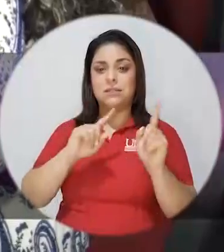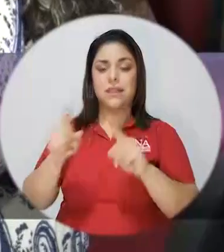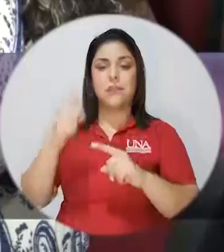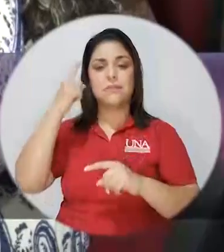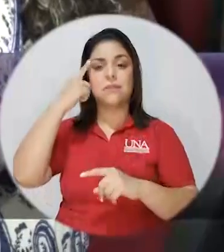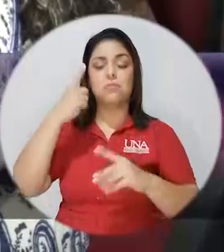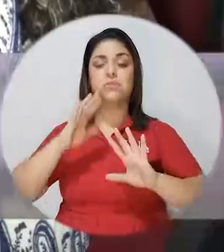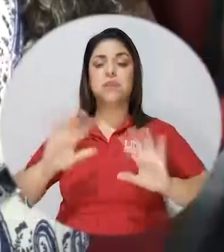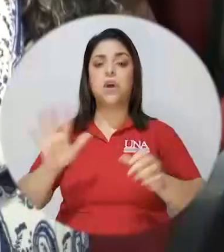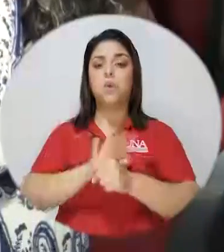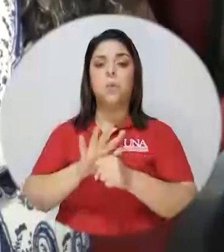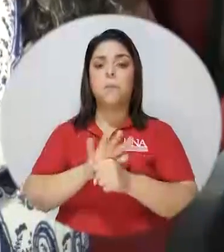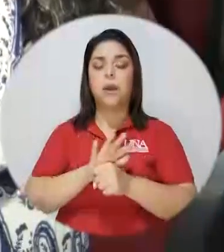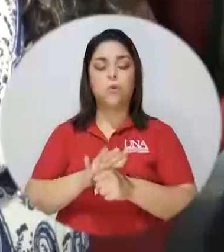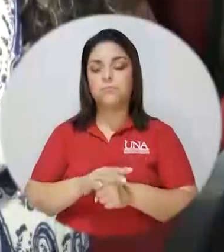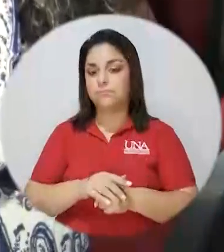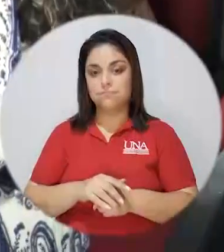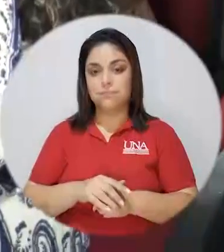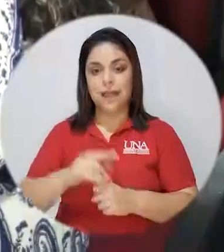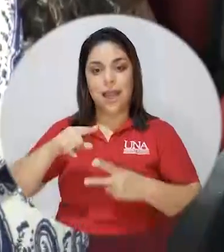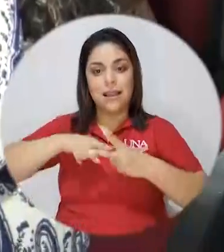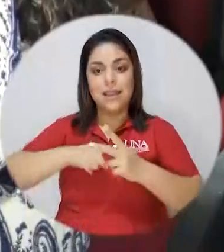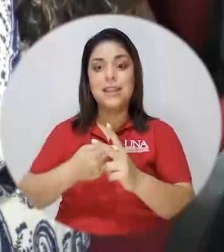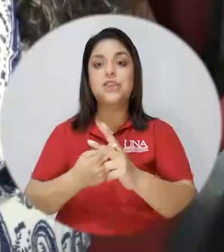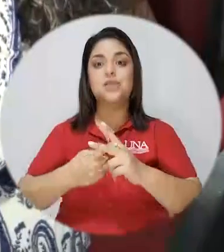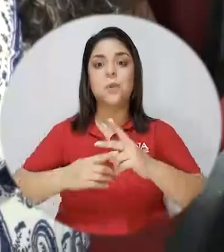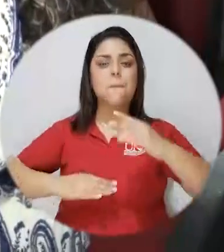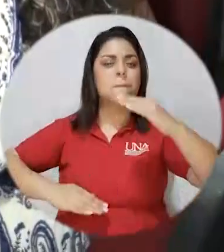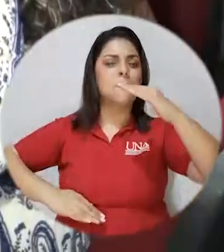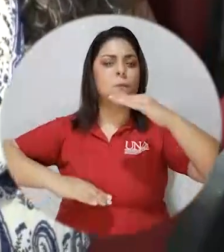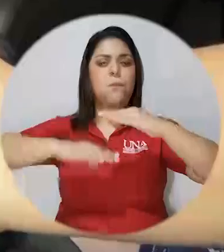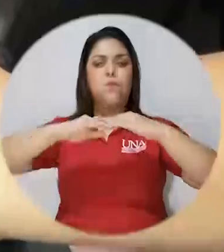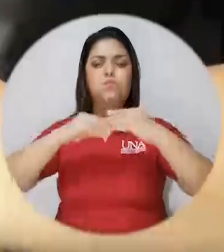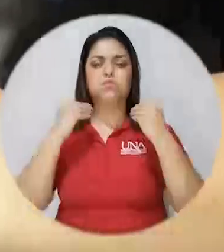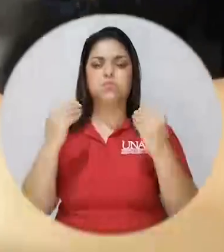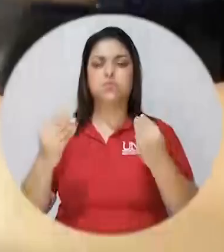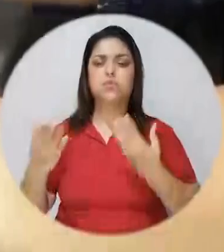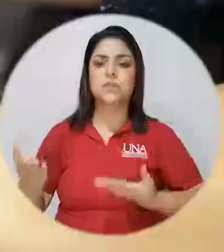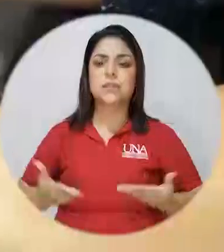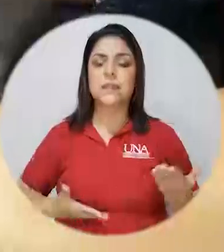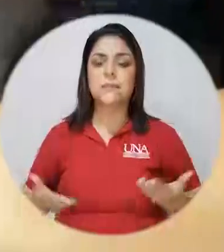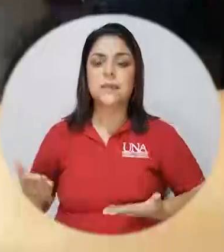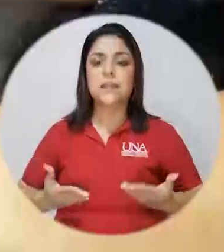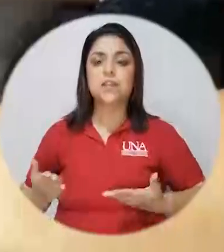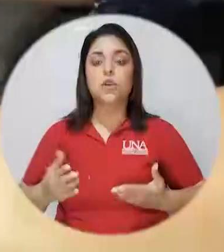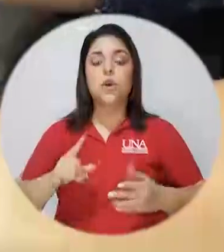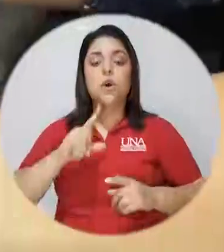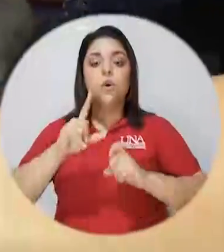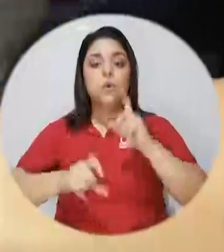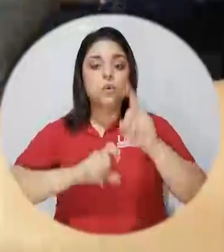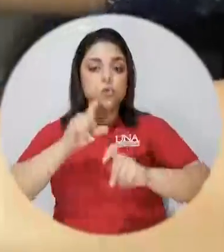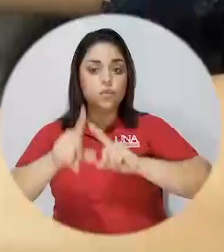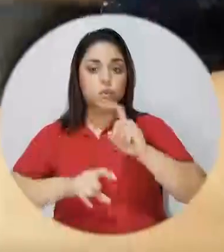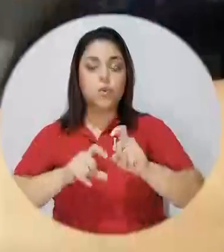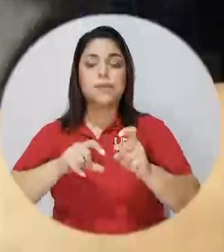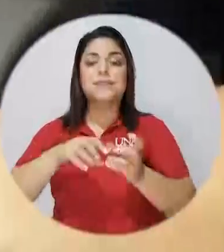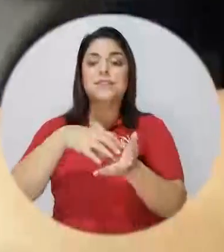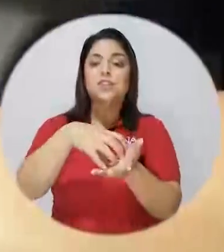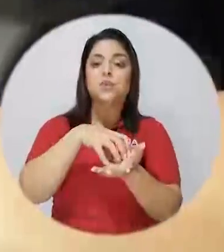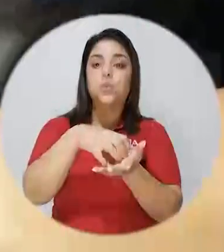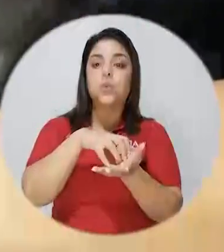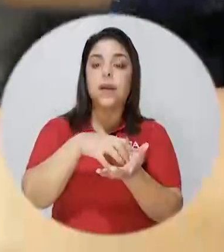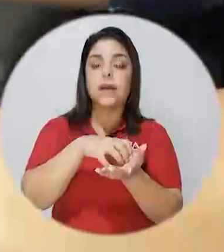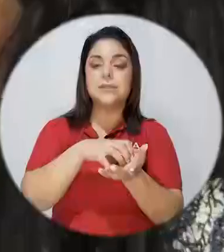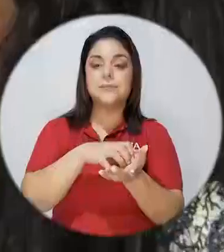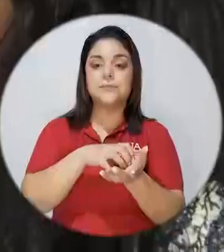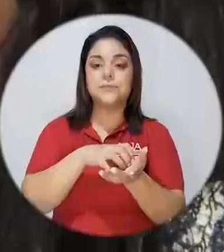más desocupado. Al inicio se disparó la solicitud de servicios, consultas, dudas,